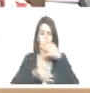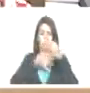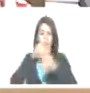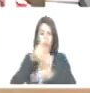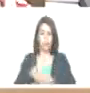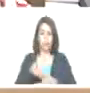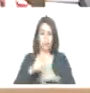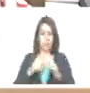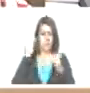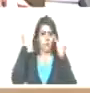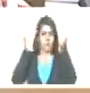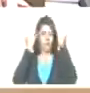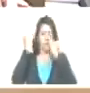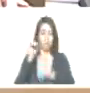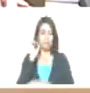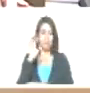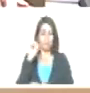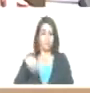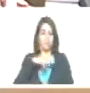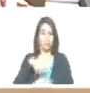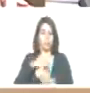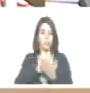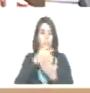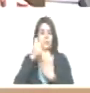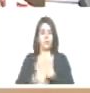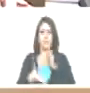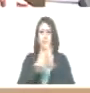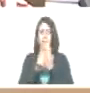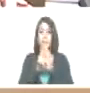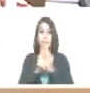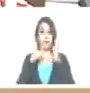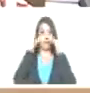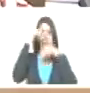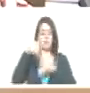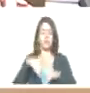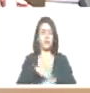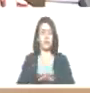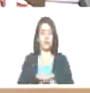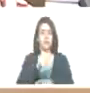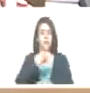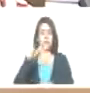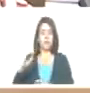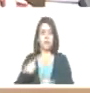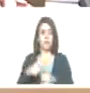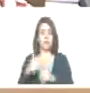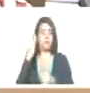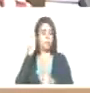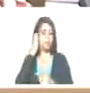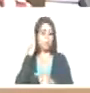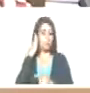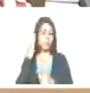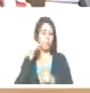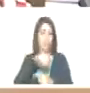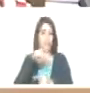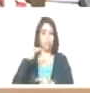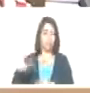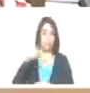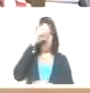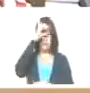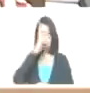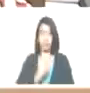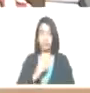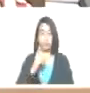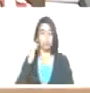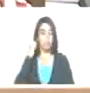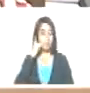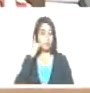iniciativa parlamentaria el proyecto de ley de atención integral a las personas sordas y personas con discapacidad auditiva,